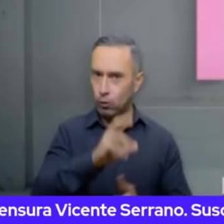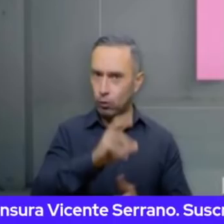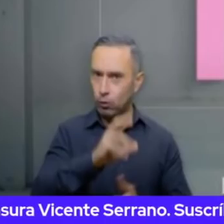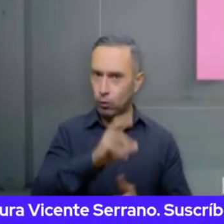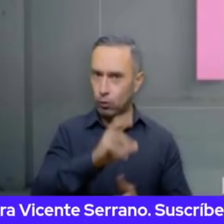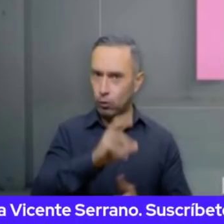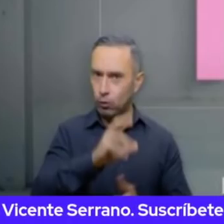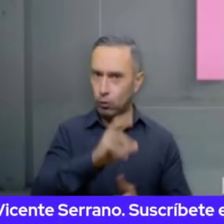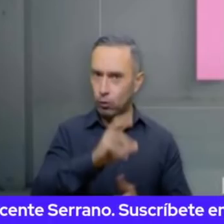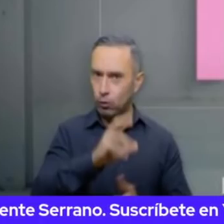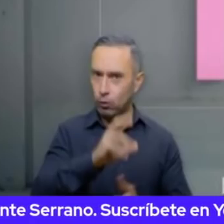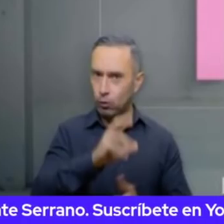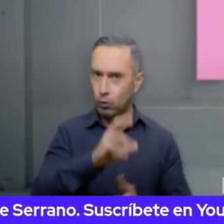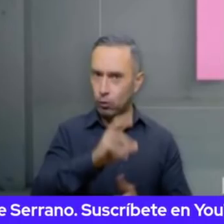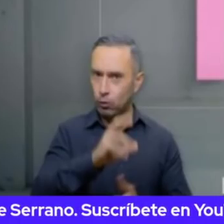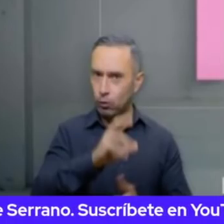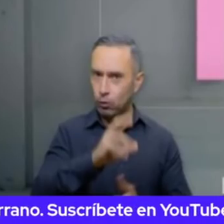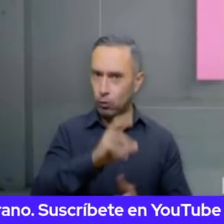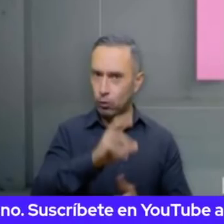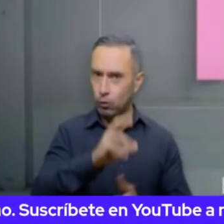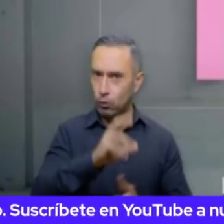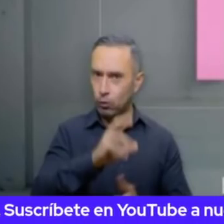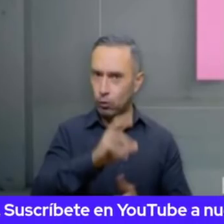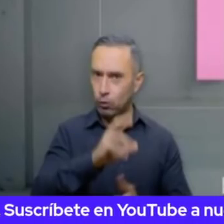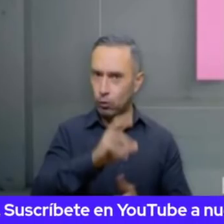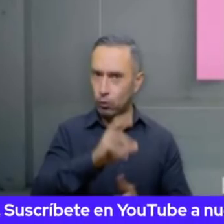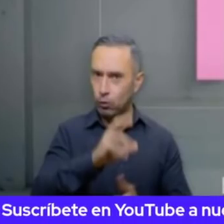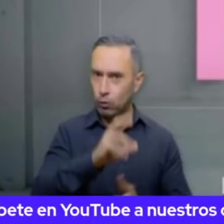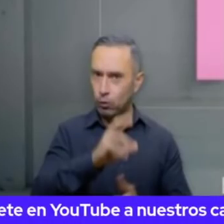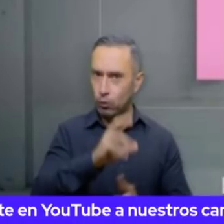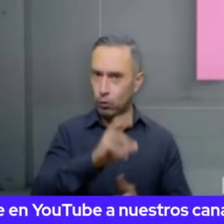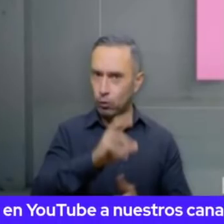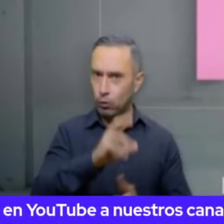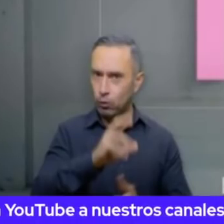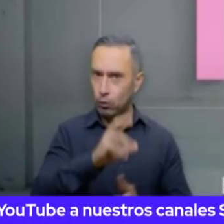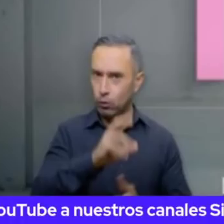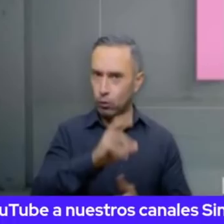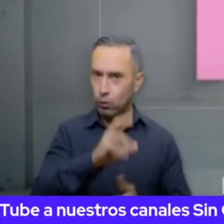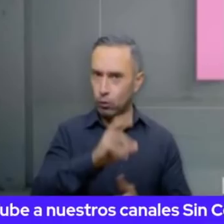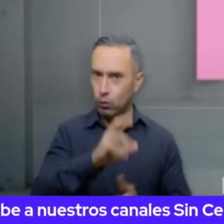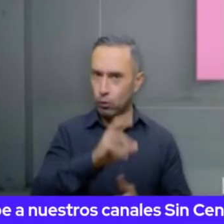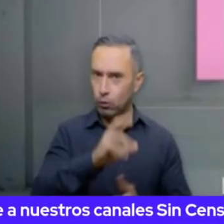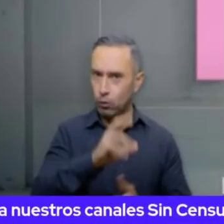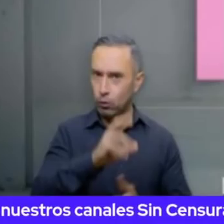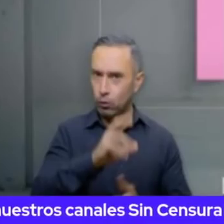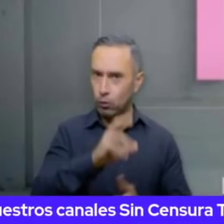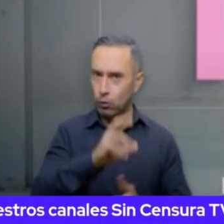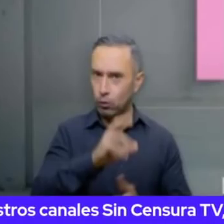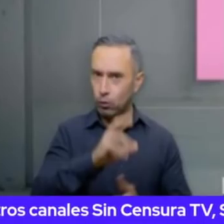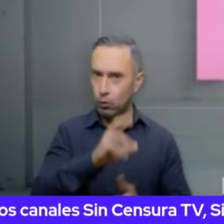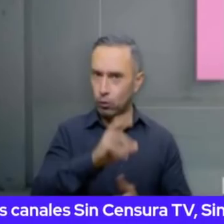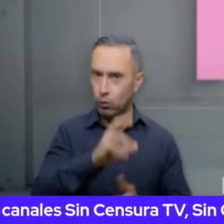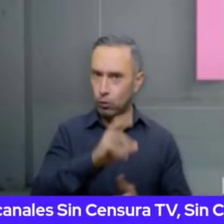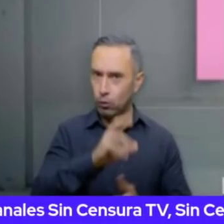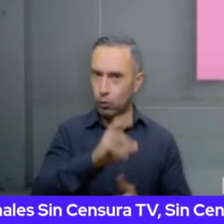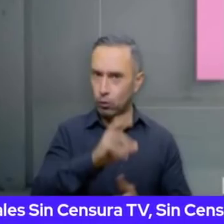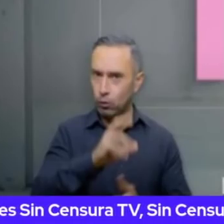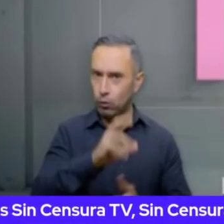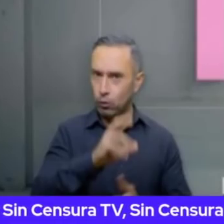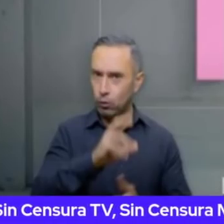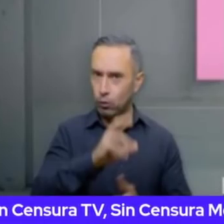no hay las suficientes casillas, no hay la suficiente difusión, divulgación, no hay la suficiente